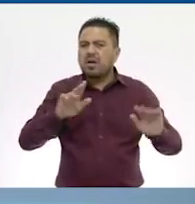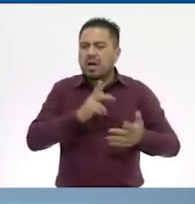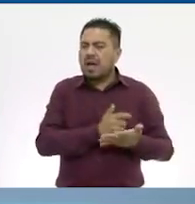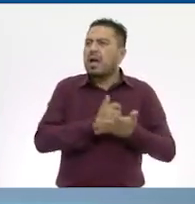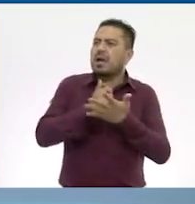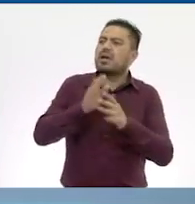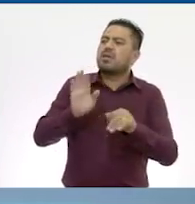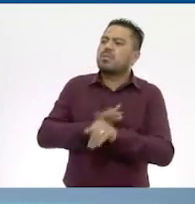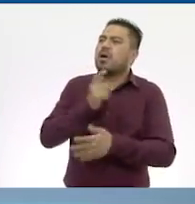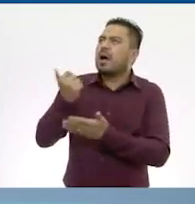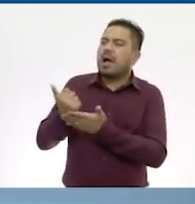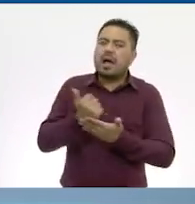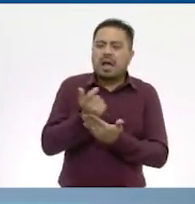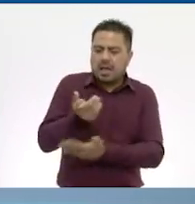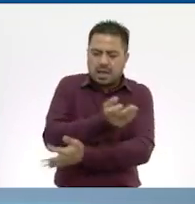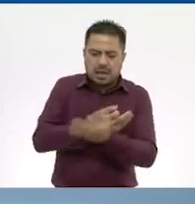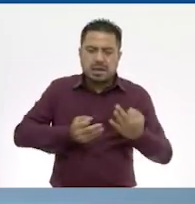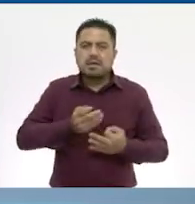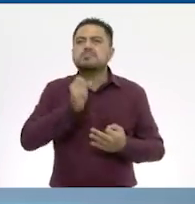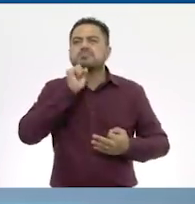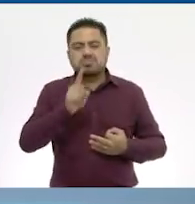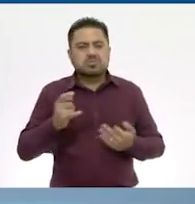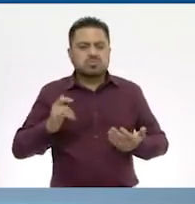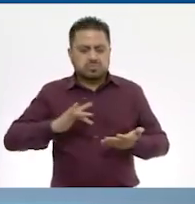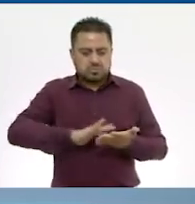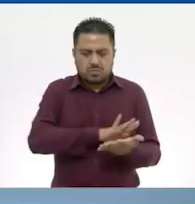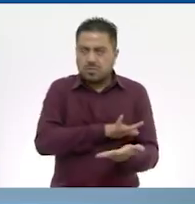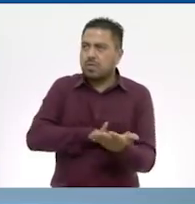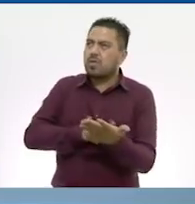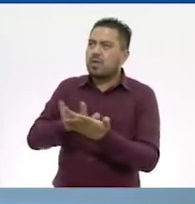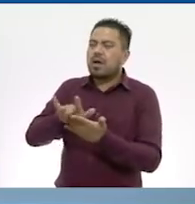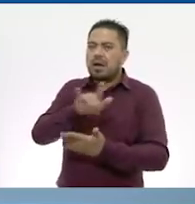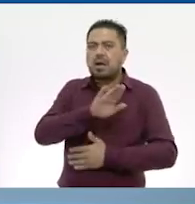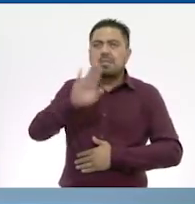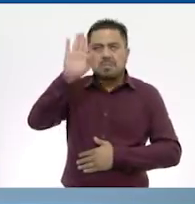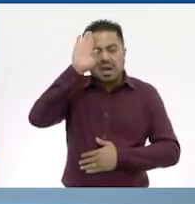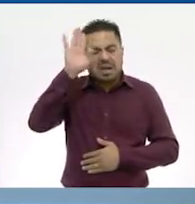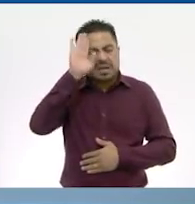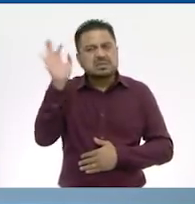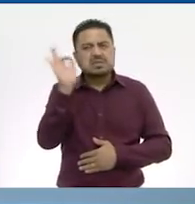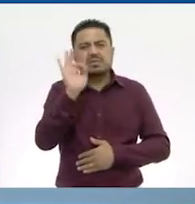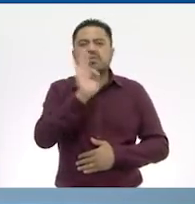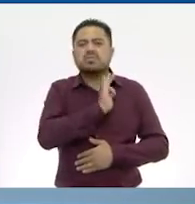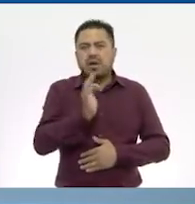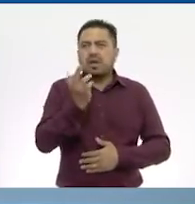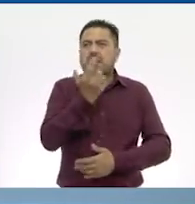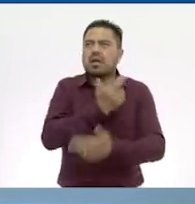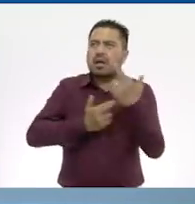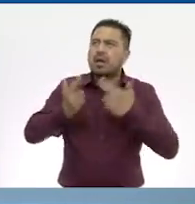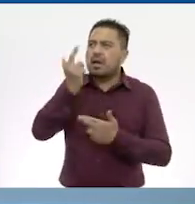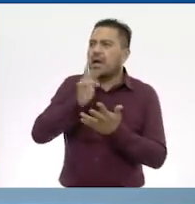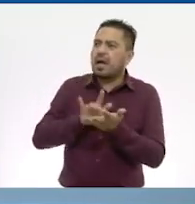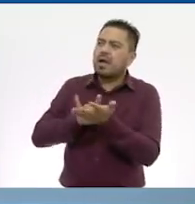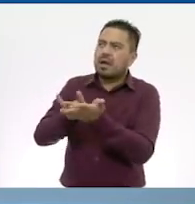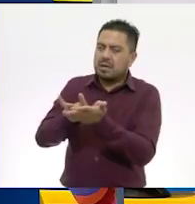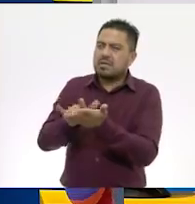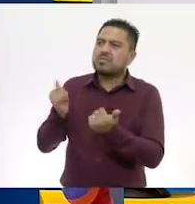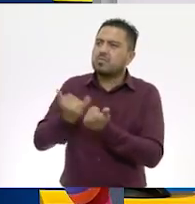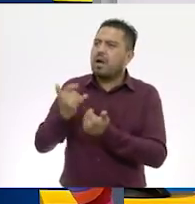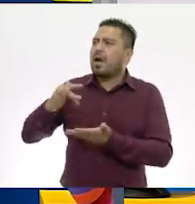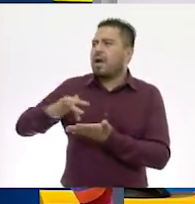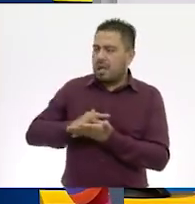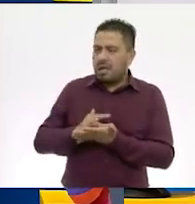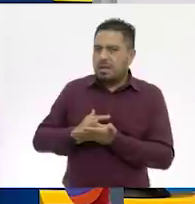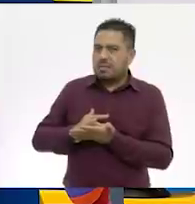había recibido ayuda de ella. Y pues pensó que tal vez podría regresar esa ayuda.